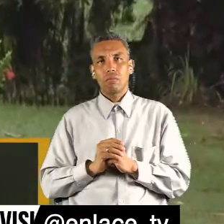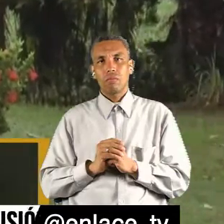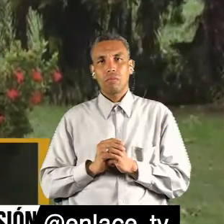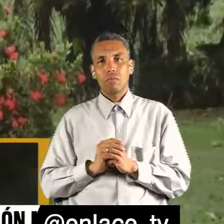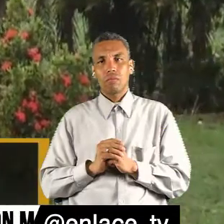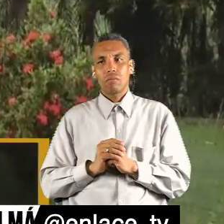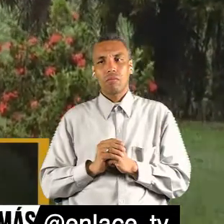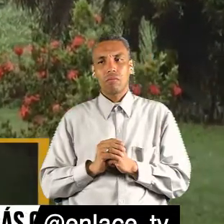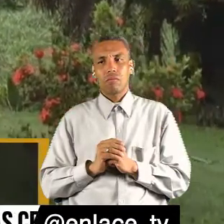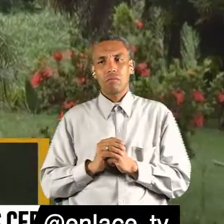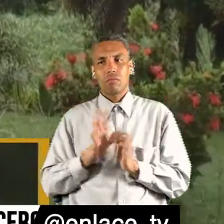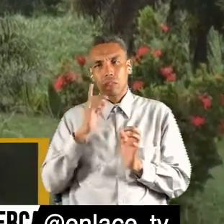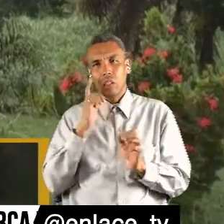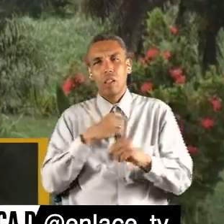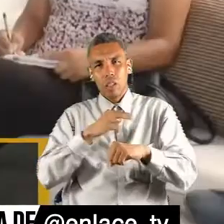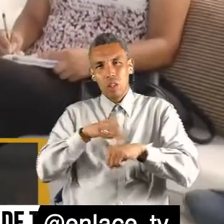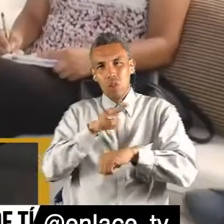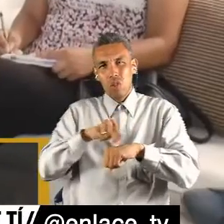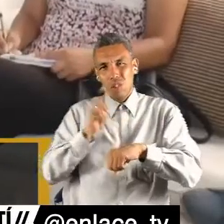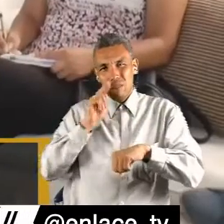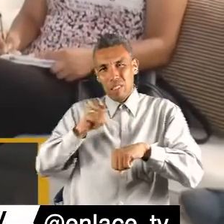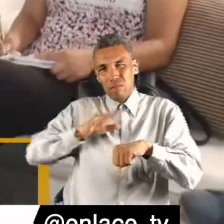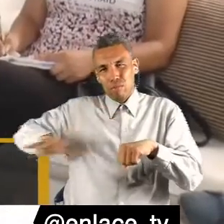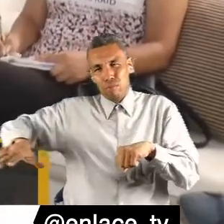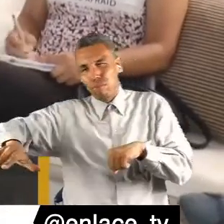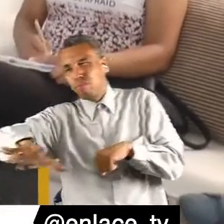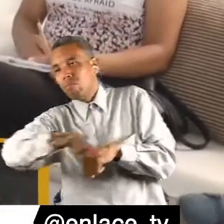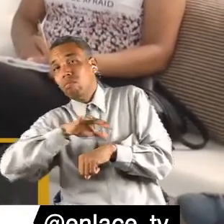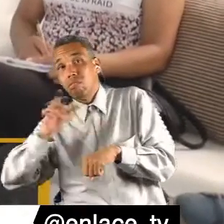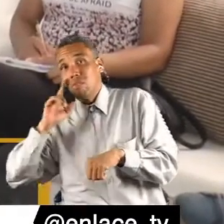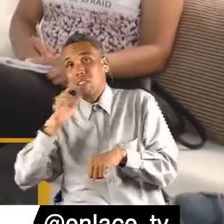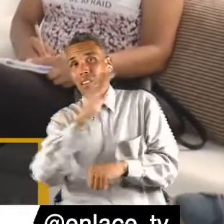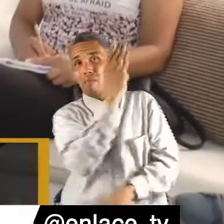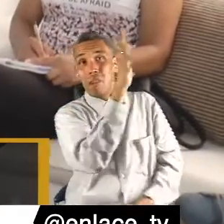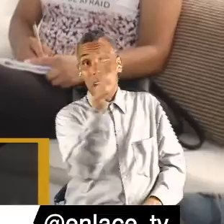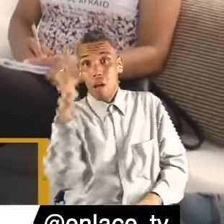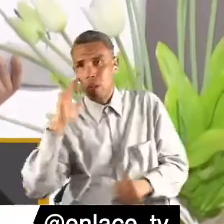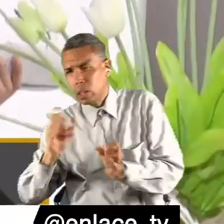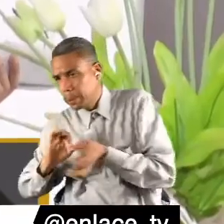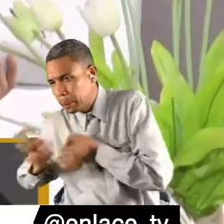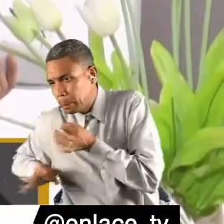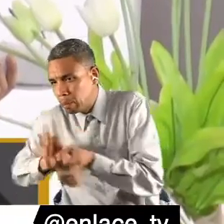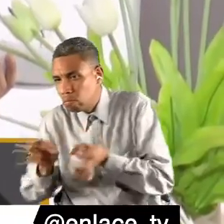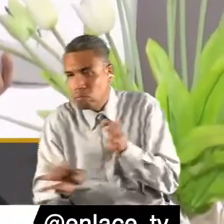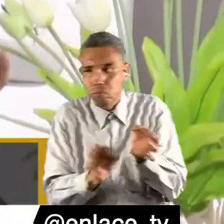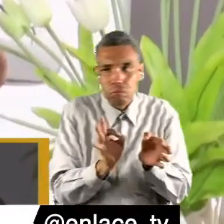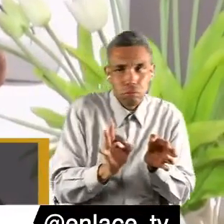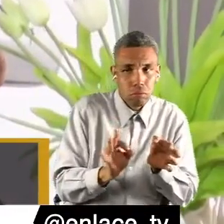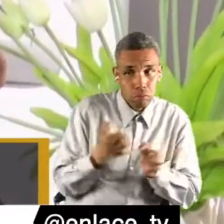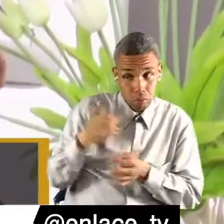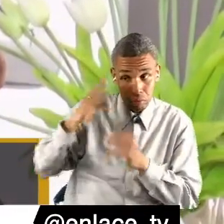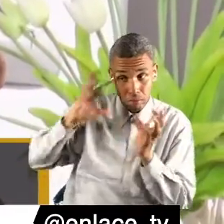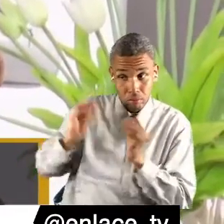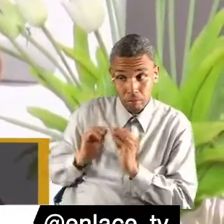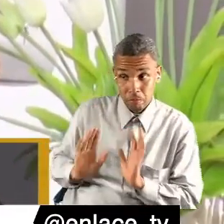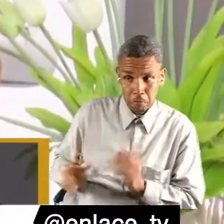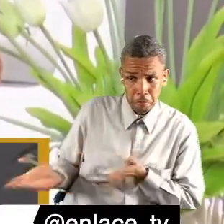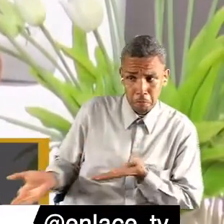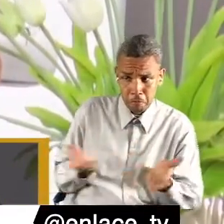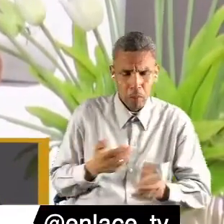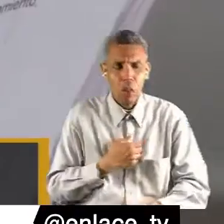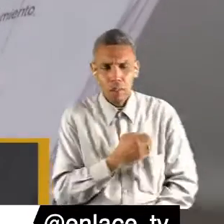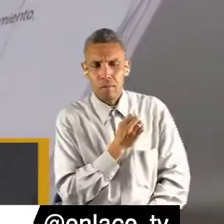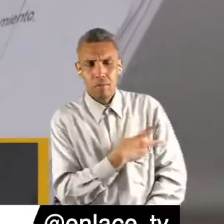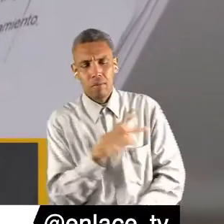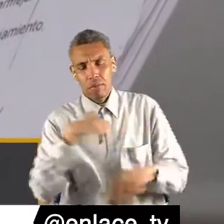de protección al medio ambiente. Luego de aprobados los requerimientos entre las partes, 7 años después, los habitantes fueron notificados por medio